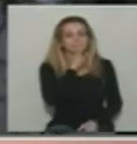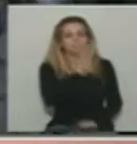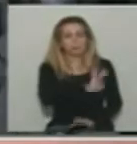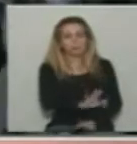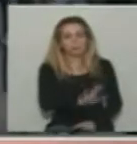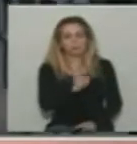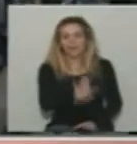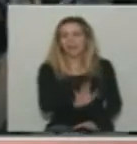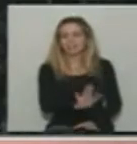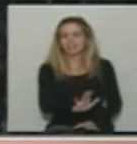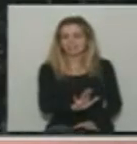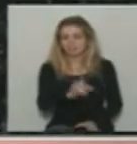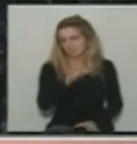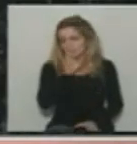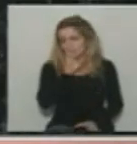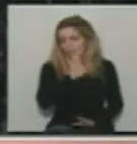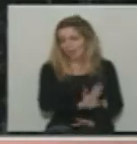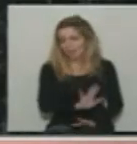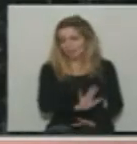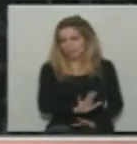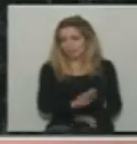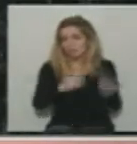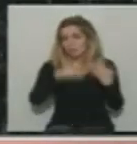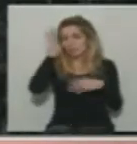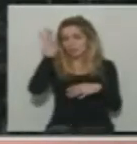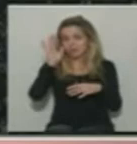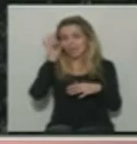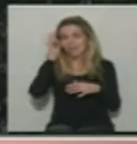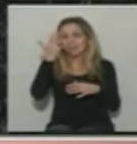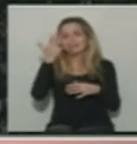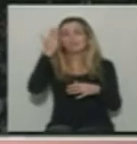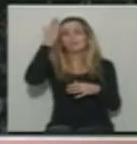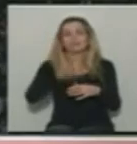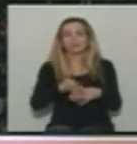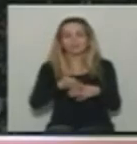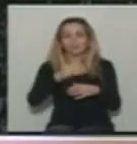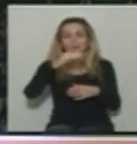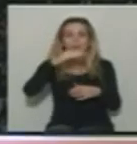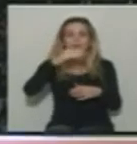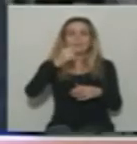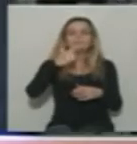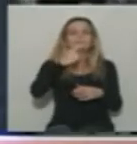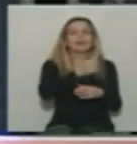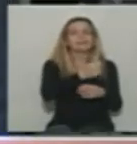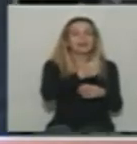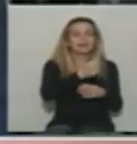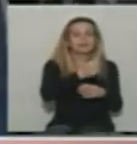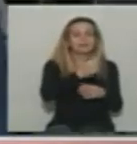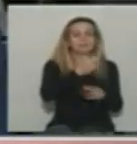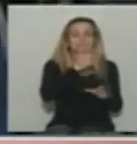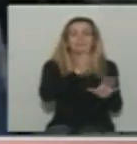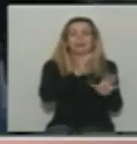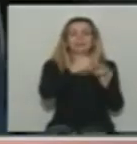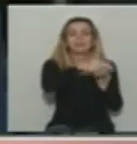así. Poliarquía, Massa 37,7, Insaurralde 22,8, de Narváez 12,8, Stolbizer